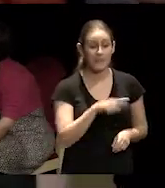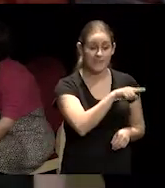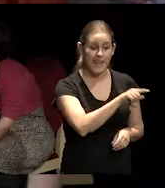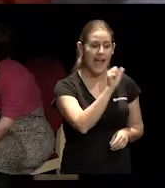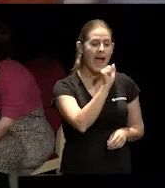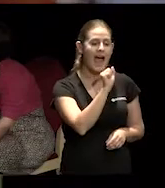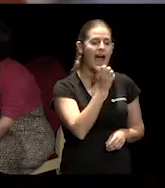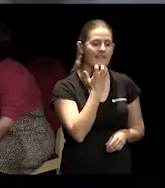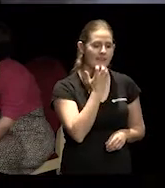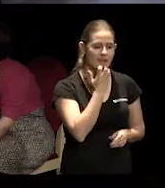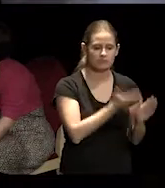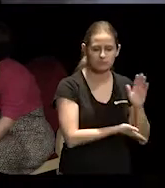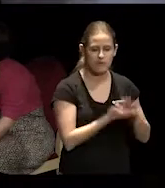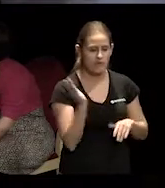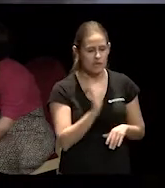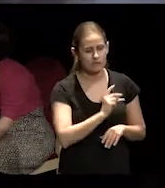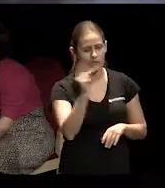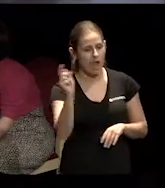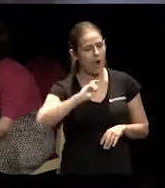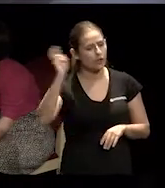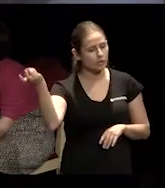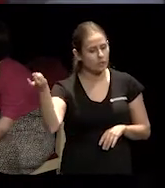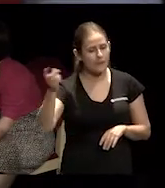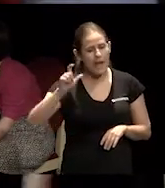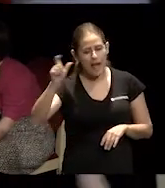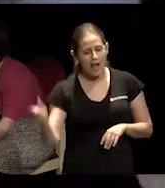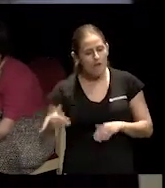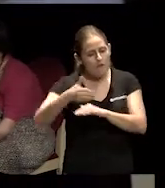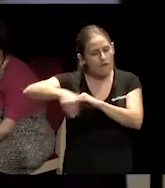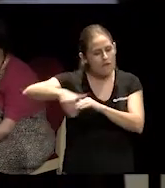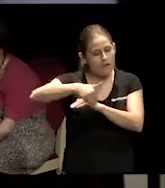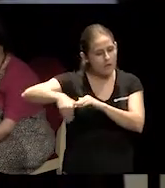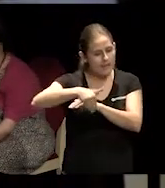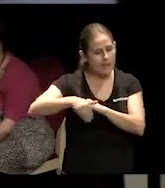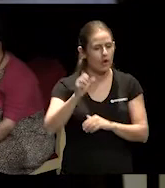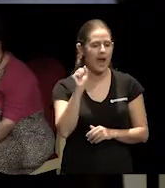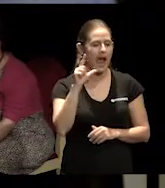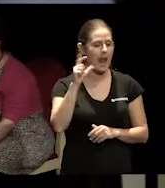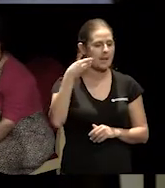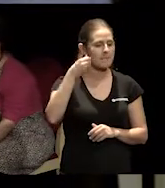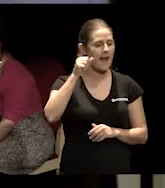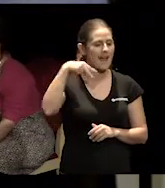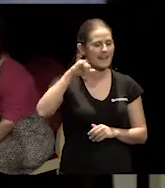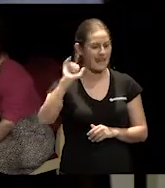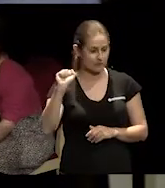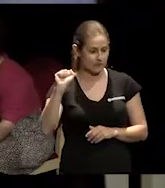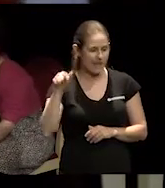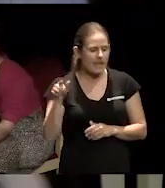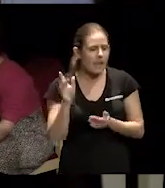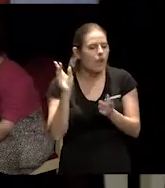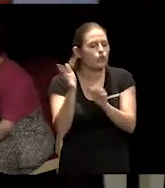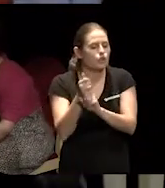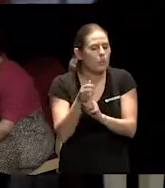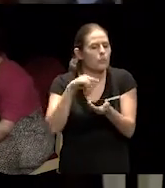del país, casi en la frontera con Albania, cerca de Ioannina, donde encontré un proyecto maravilloso. Por favor, ahí tenéis la web. Si